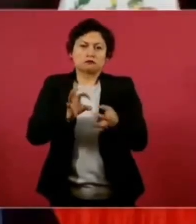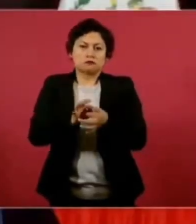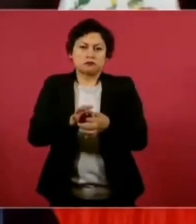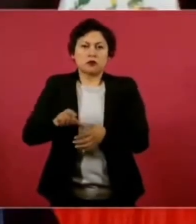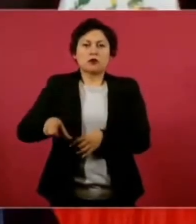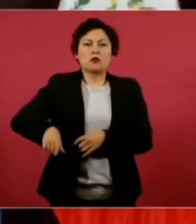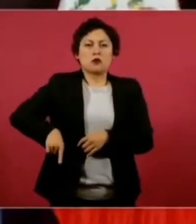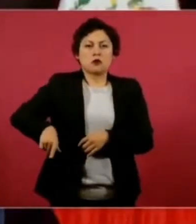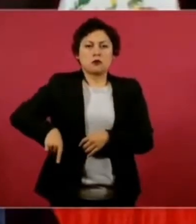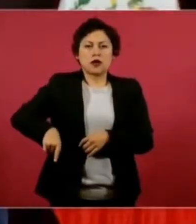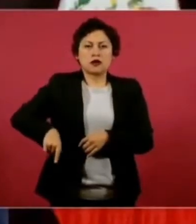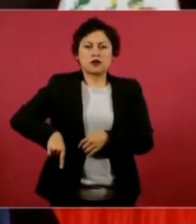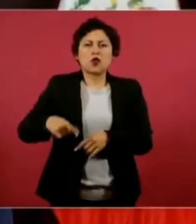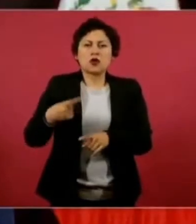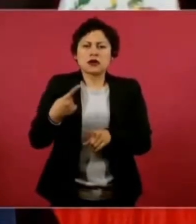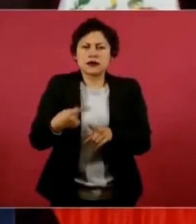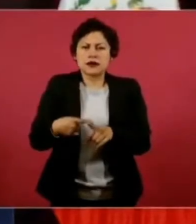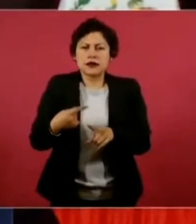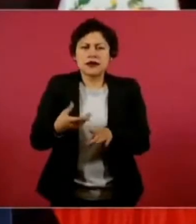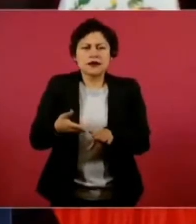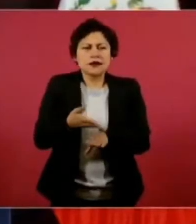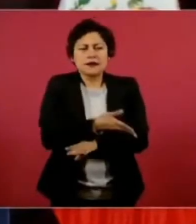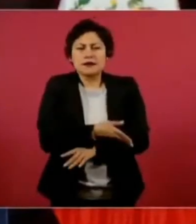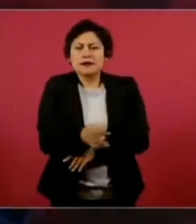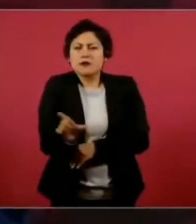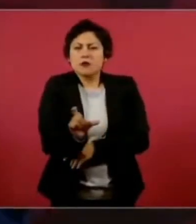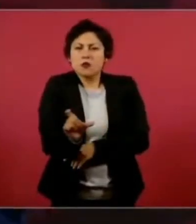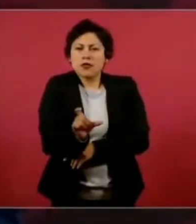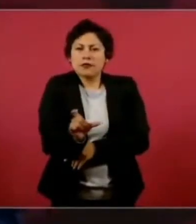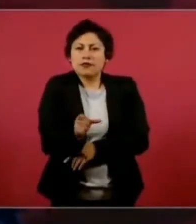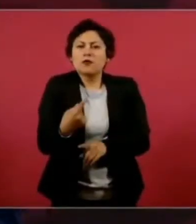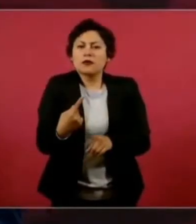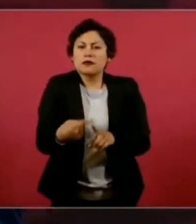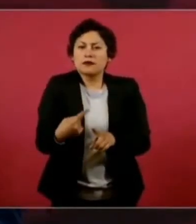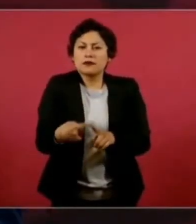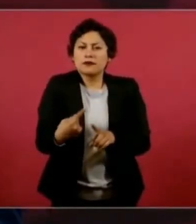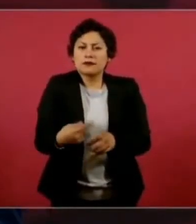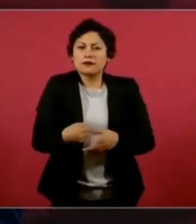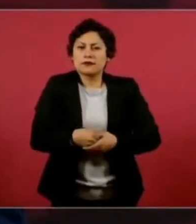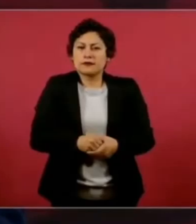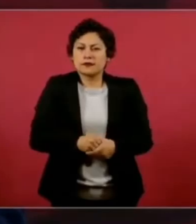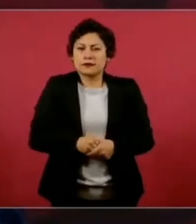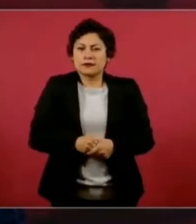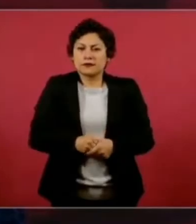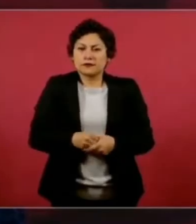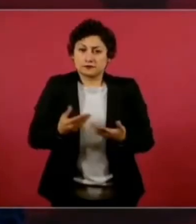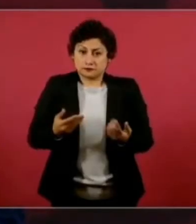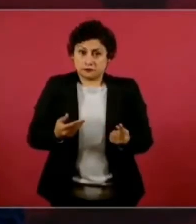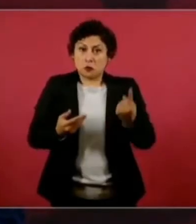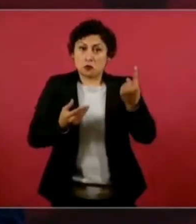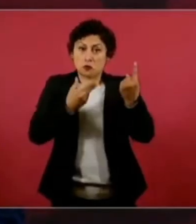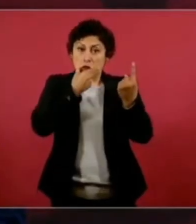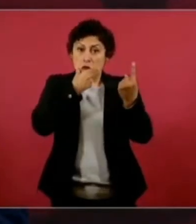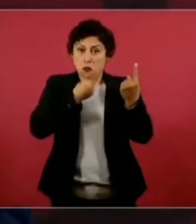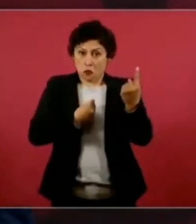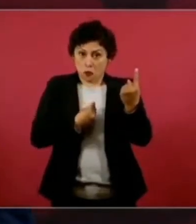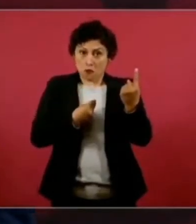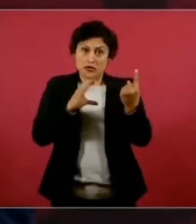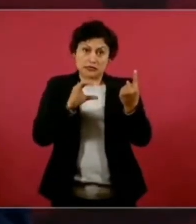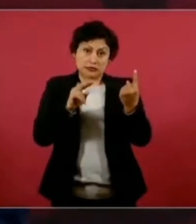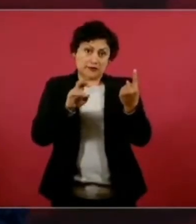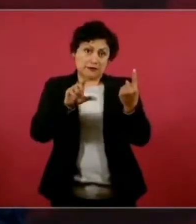¿Quién era el operador? un civil